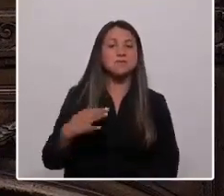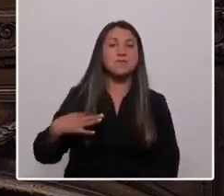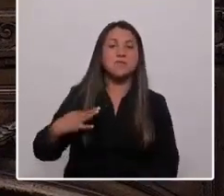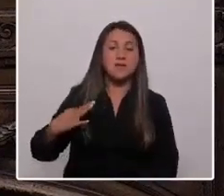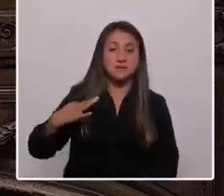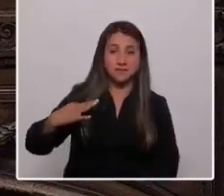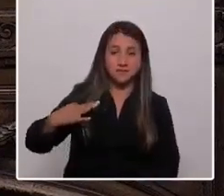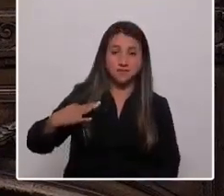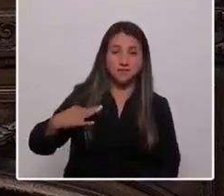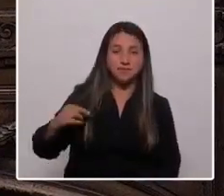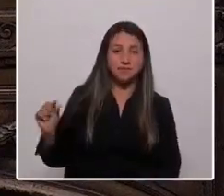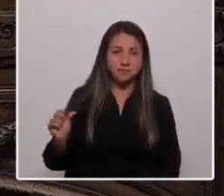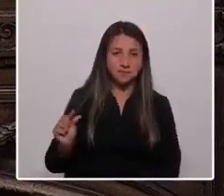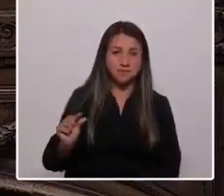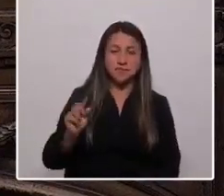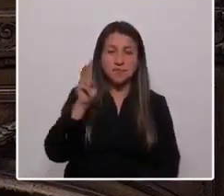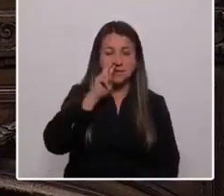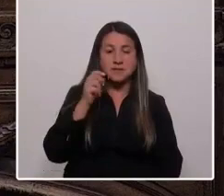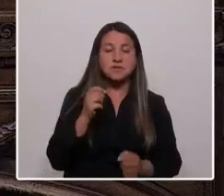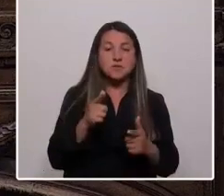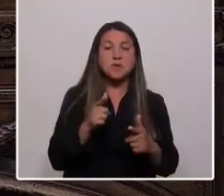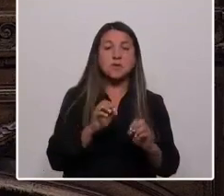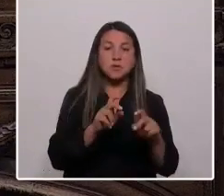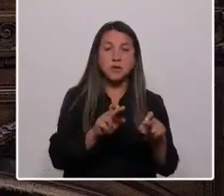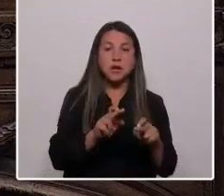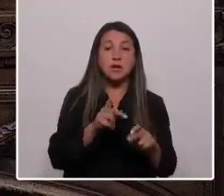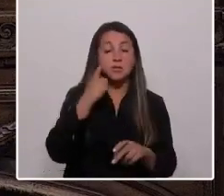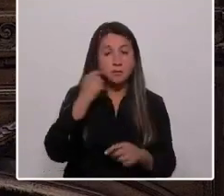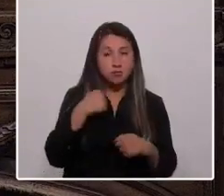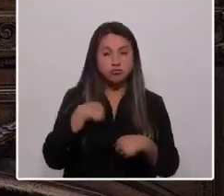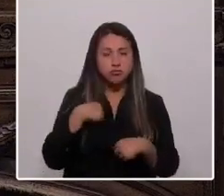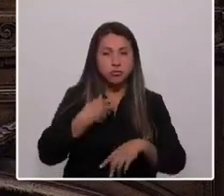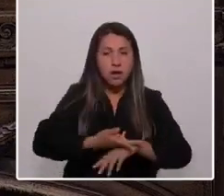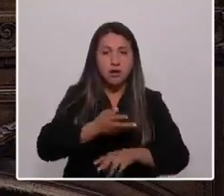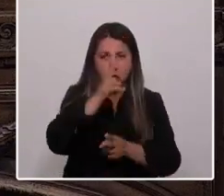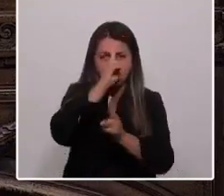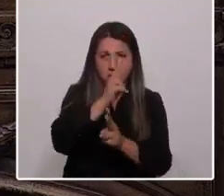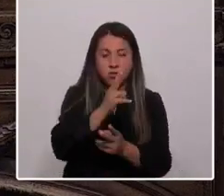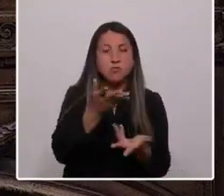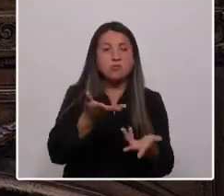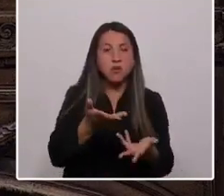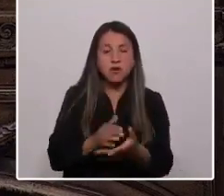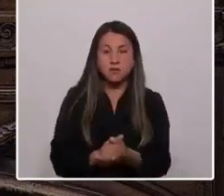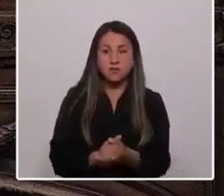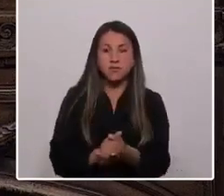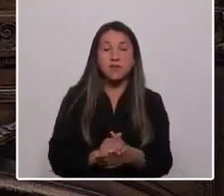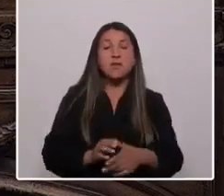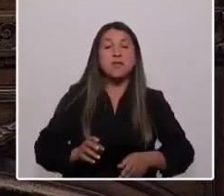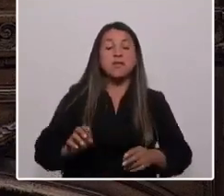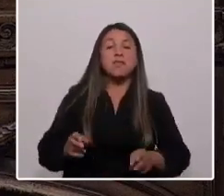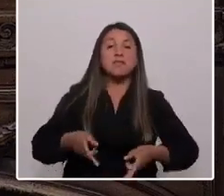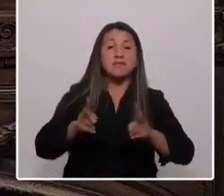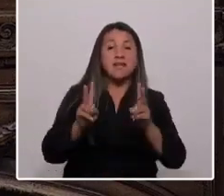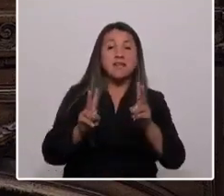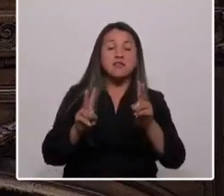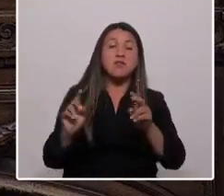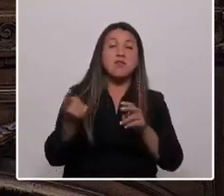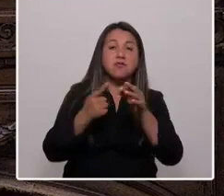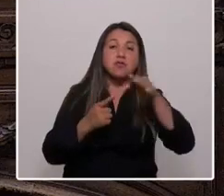sin privilegios pero con honor es por eso que en los derechos fundamentales habrá otro gran desafío